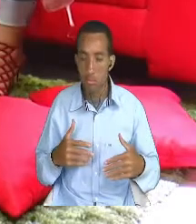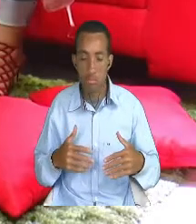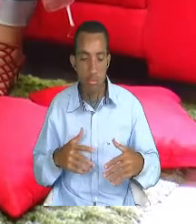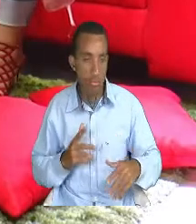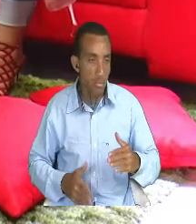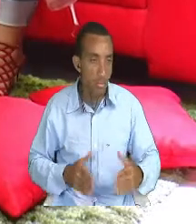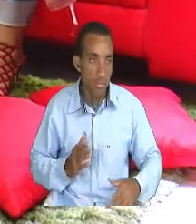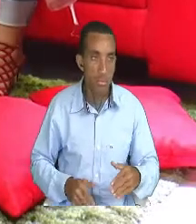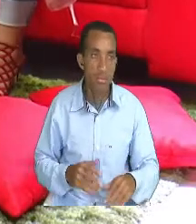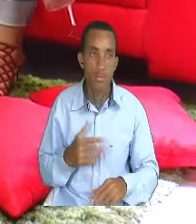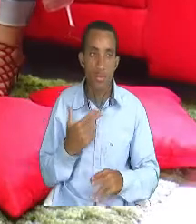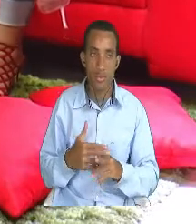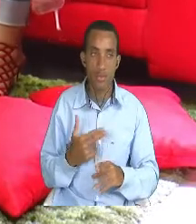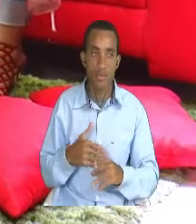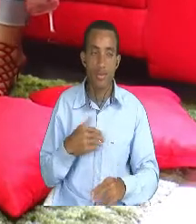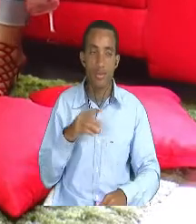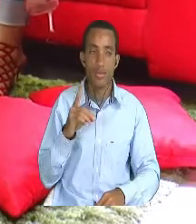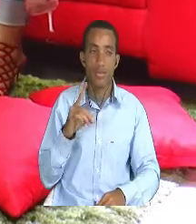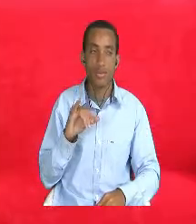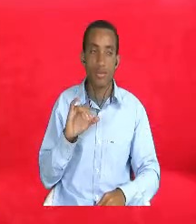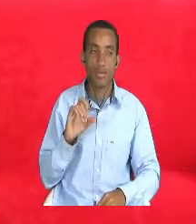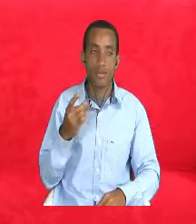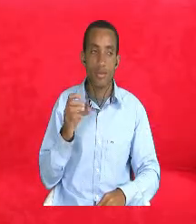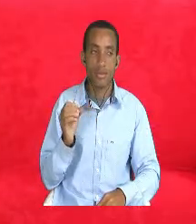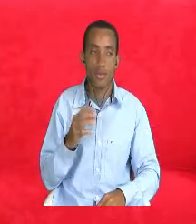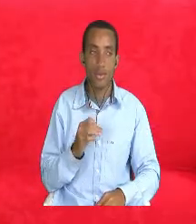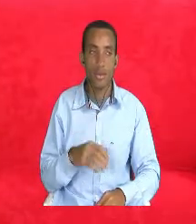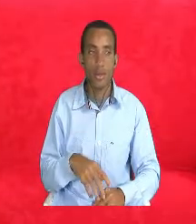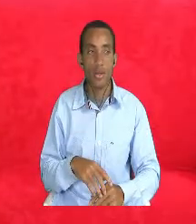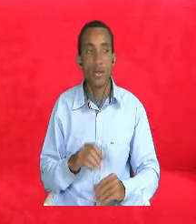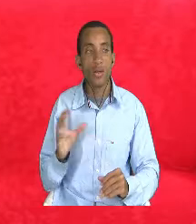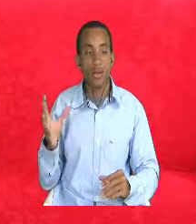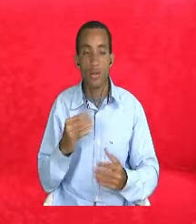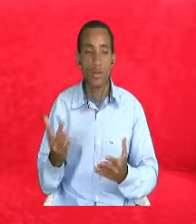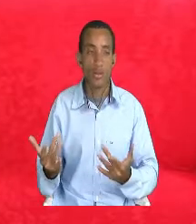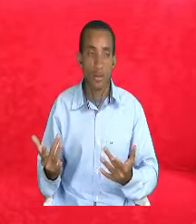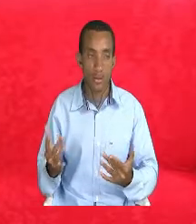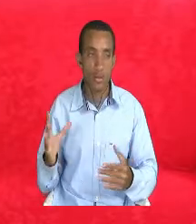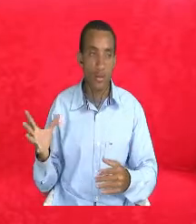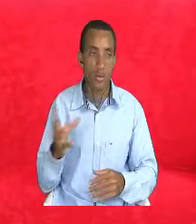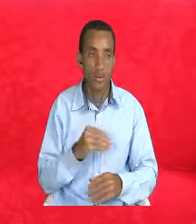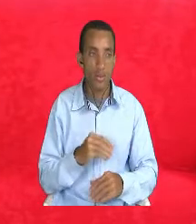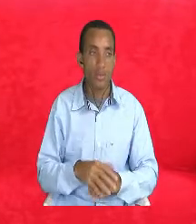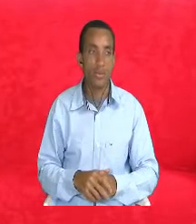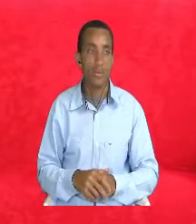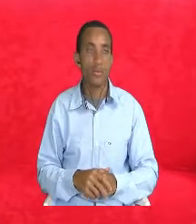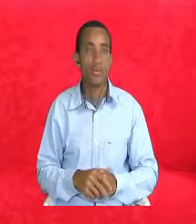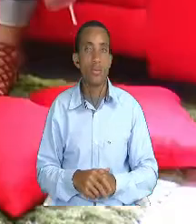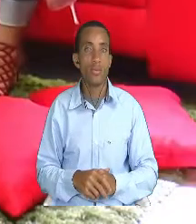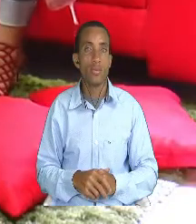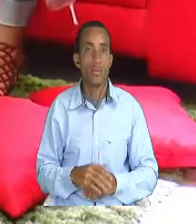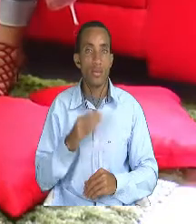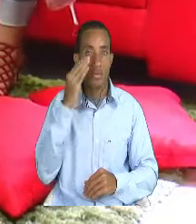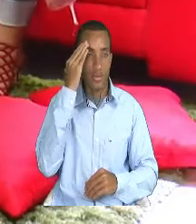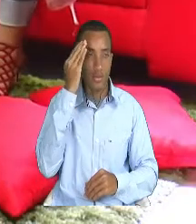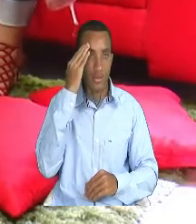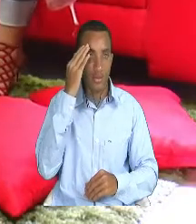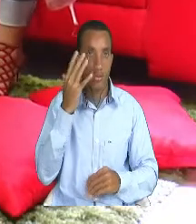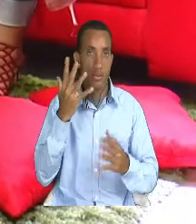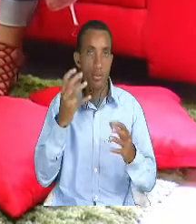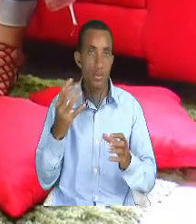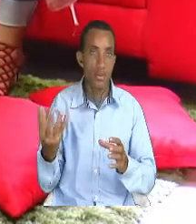Diego. Y preguntar por el profe Diego, allá lo vamos a estar esperando con toda la amabilidad y la disposición. Bueno, ya saben, si quieren pertenecer a la